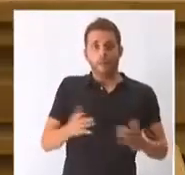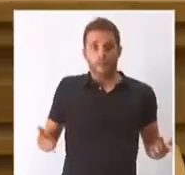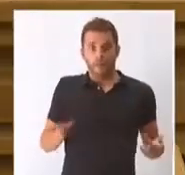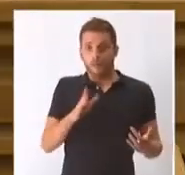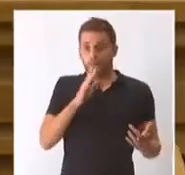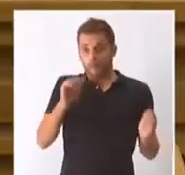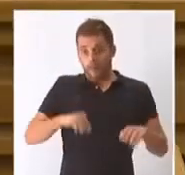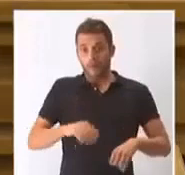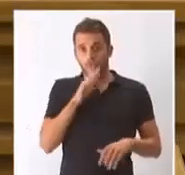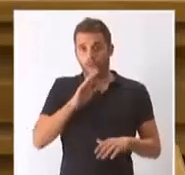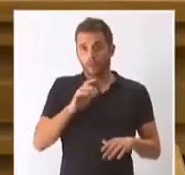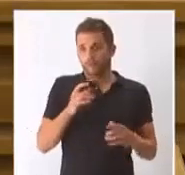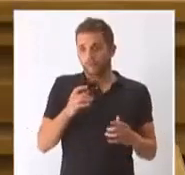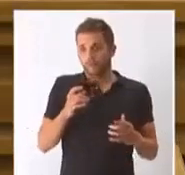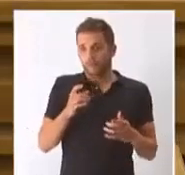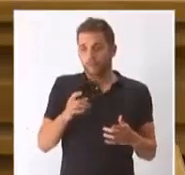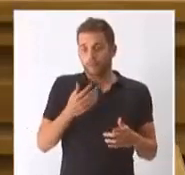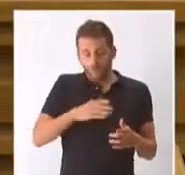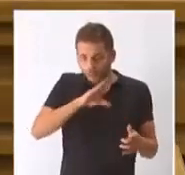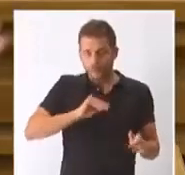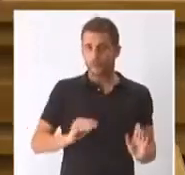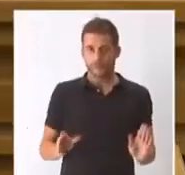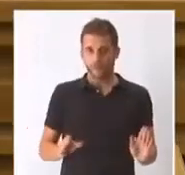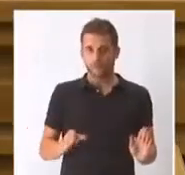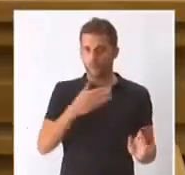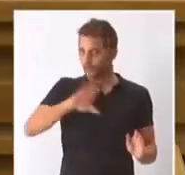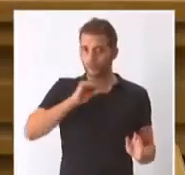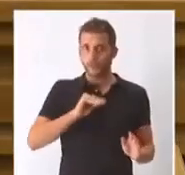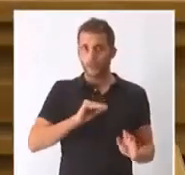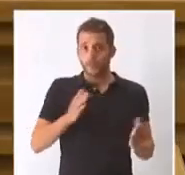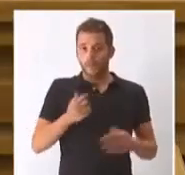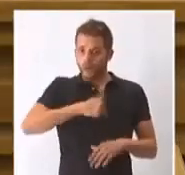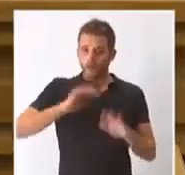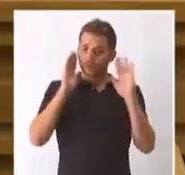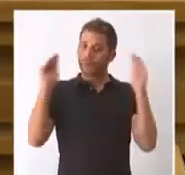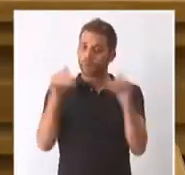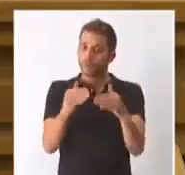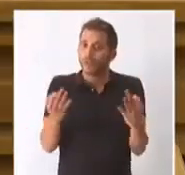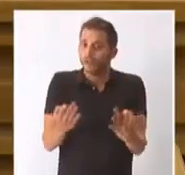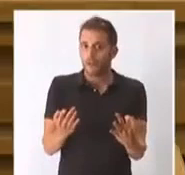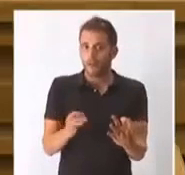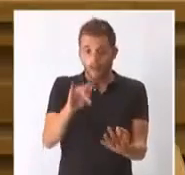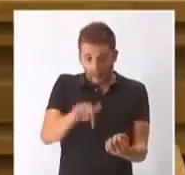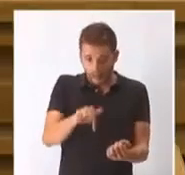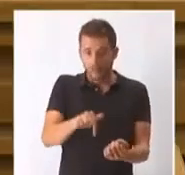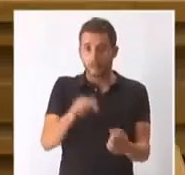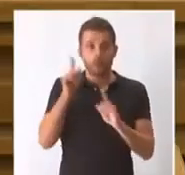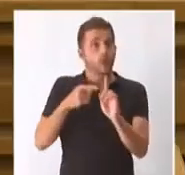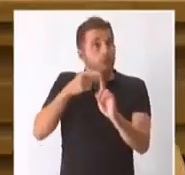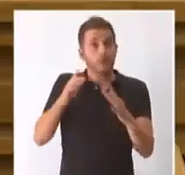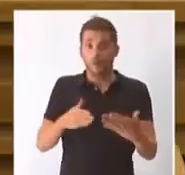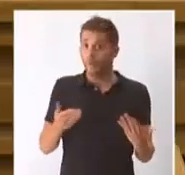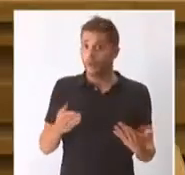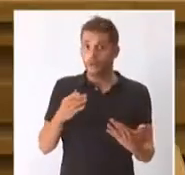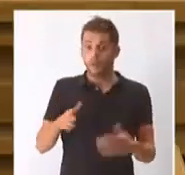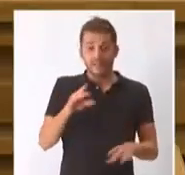tiene ni que irse lo que no estamos lo que estamos es que aquí estamos para lo que estamos estamos